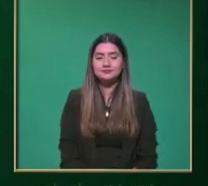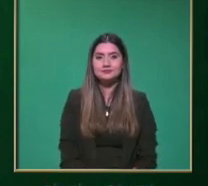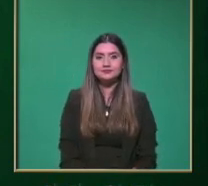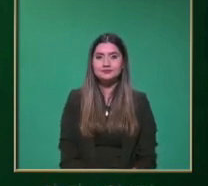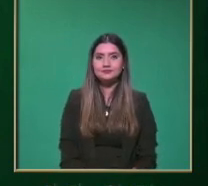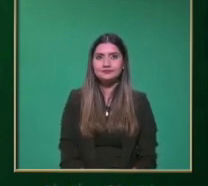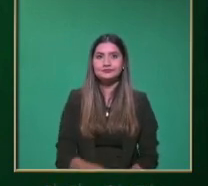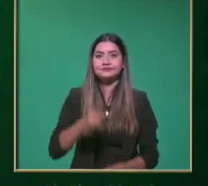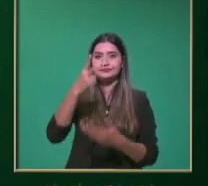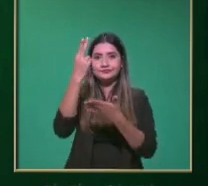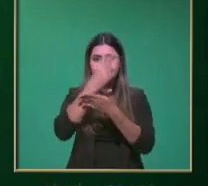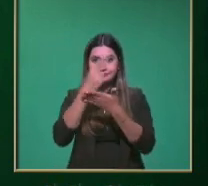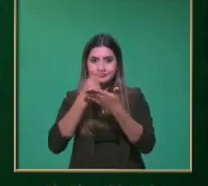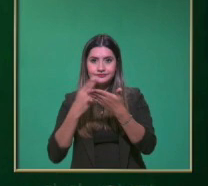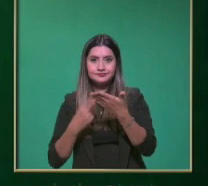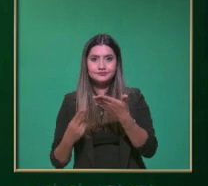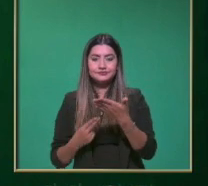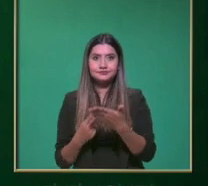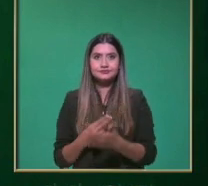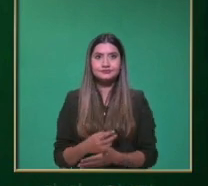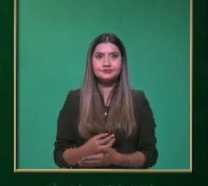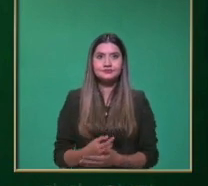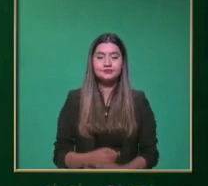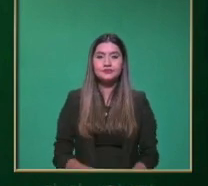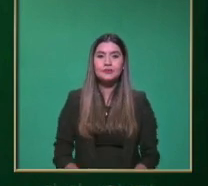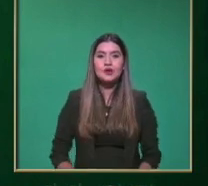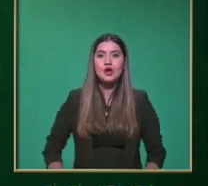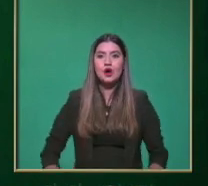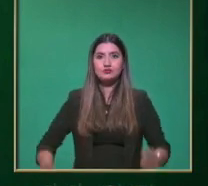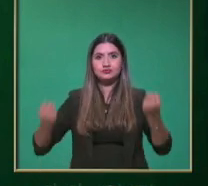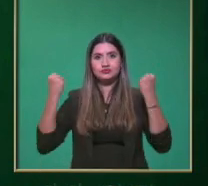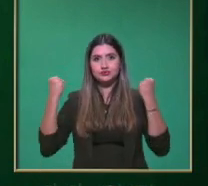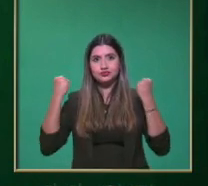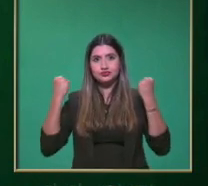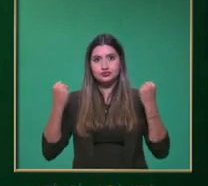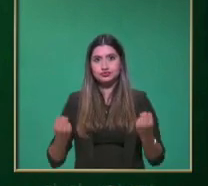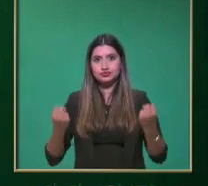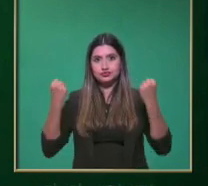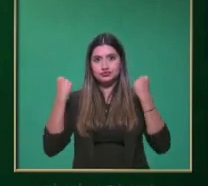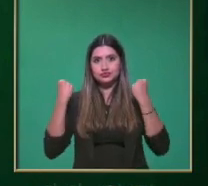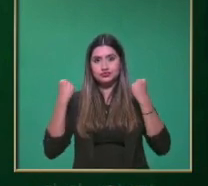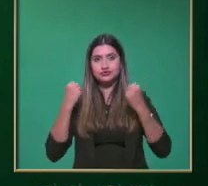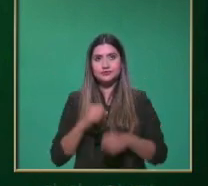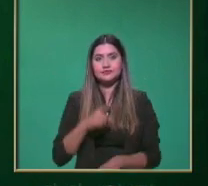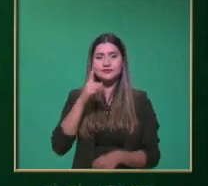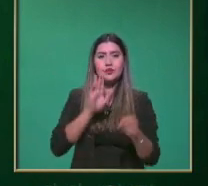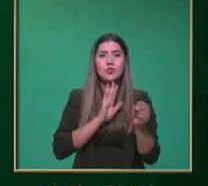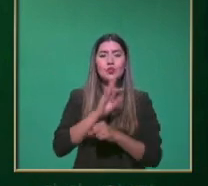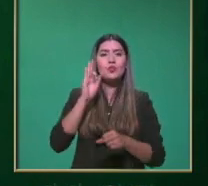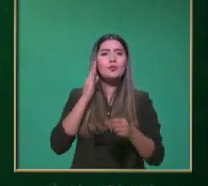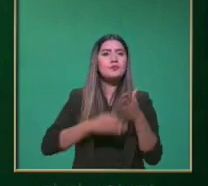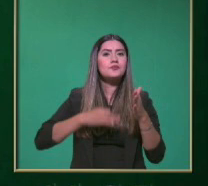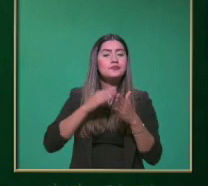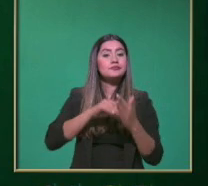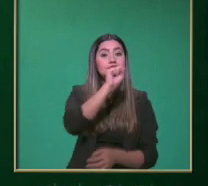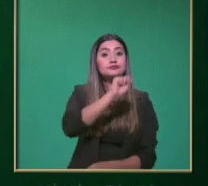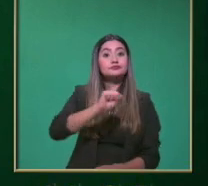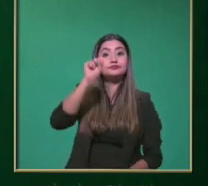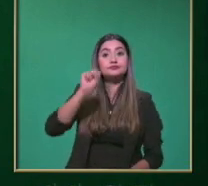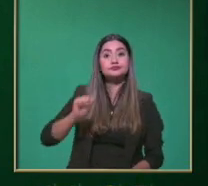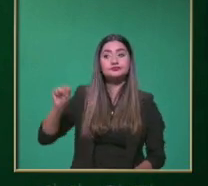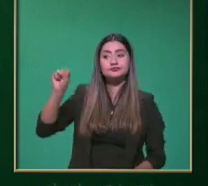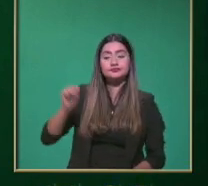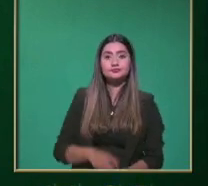un dibujo de una pesa, pero la palabra está incompleta. ¿Qué sílaba le falta, maestra? Le falta la sílaba